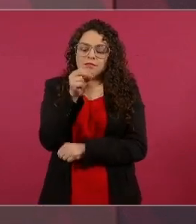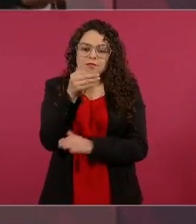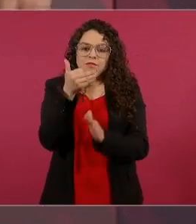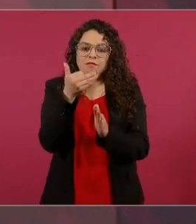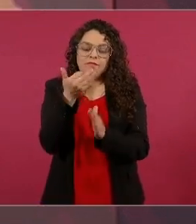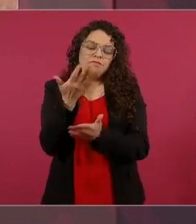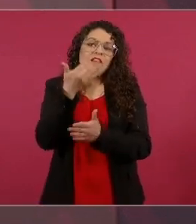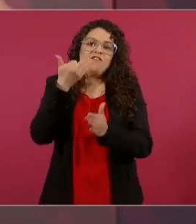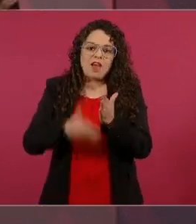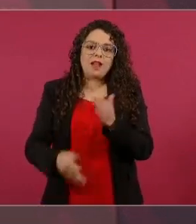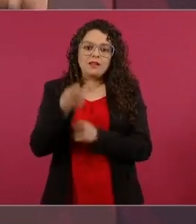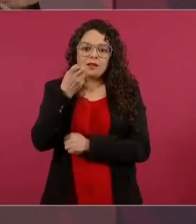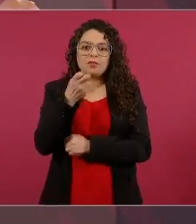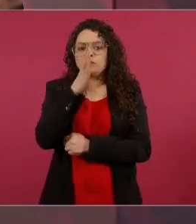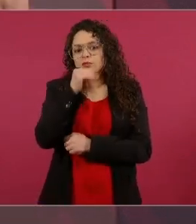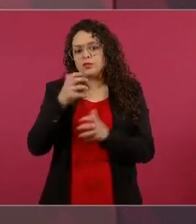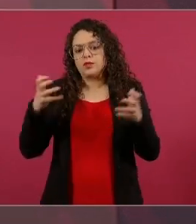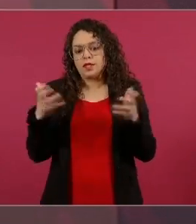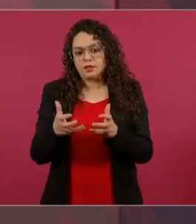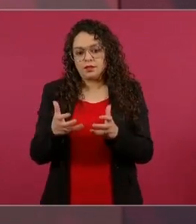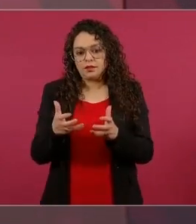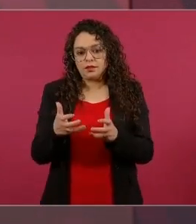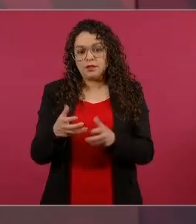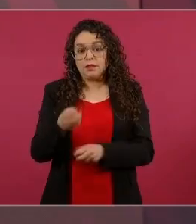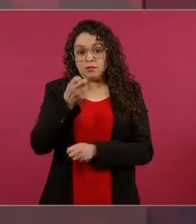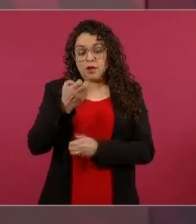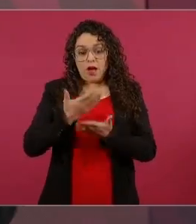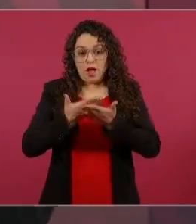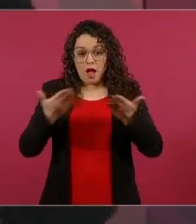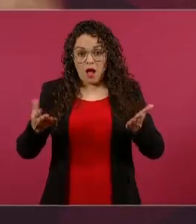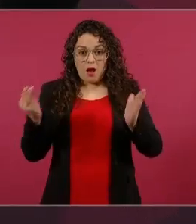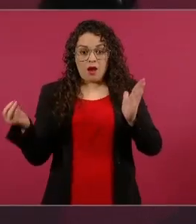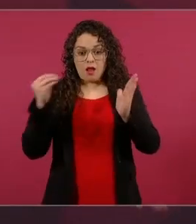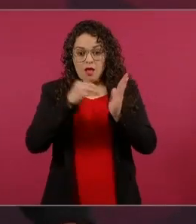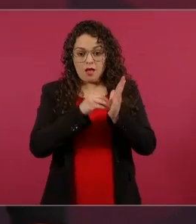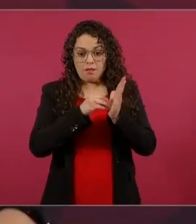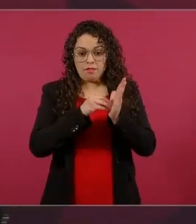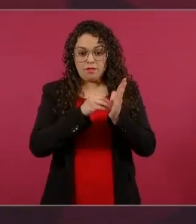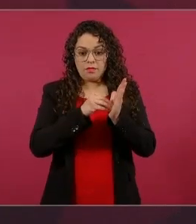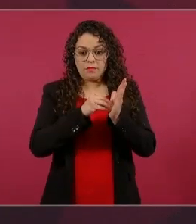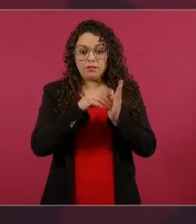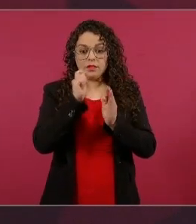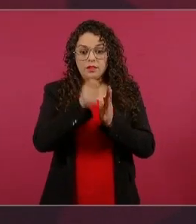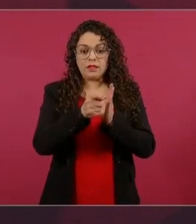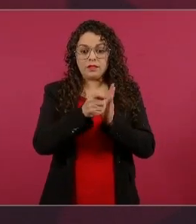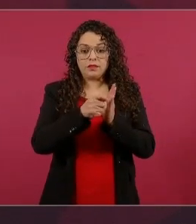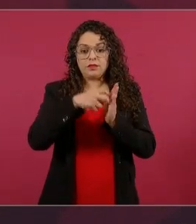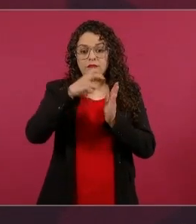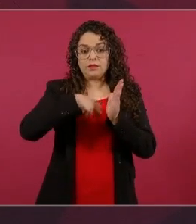que es parte de las reformas de 40 a